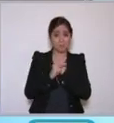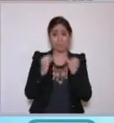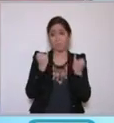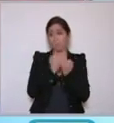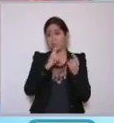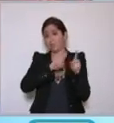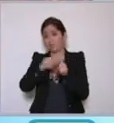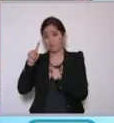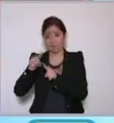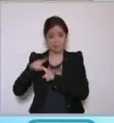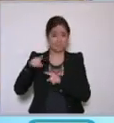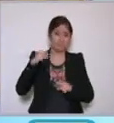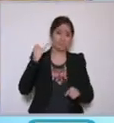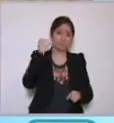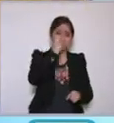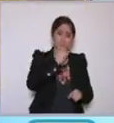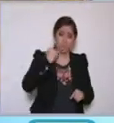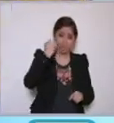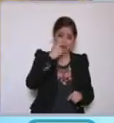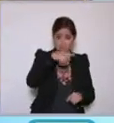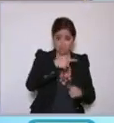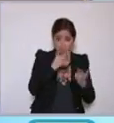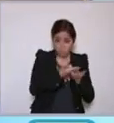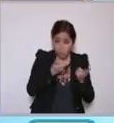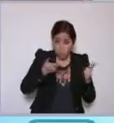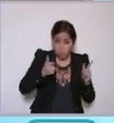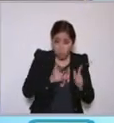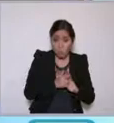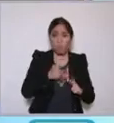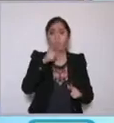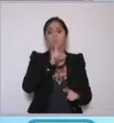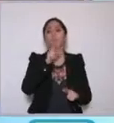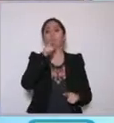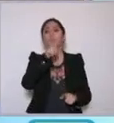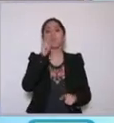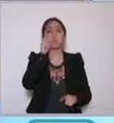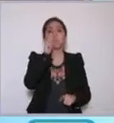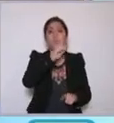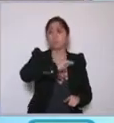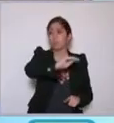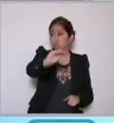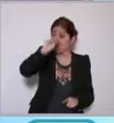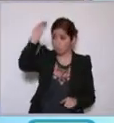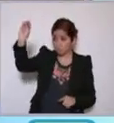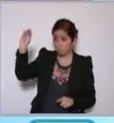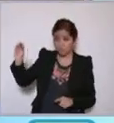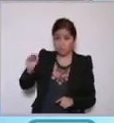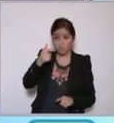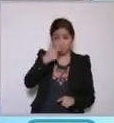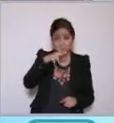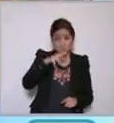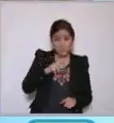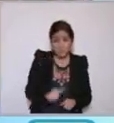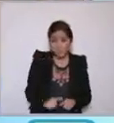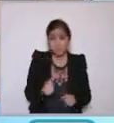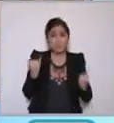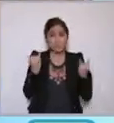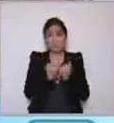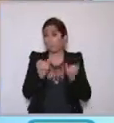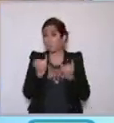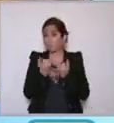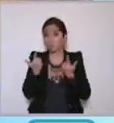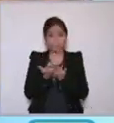lenguajes, todos los idiomas. Son un grupo que tú ves su gira y es como la Siguen gira de llenando. cualquier